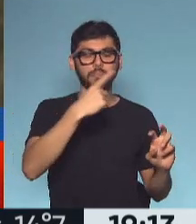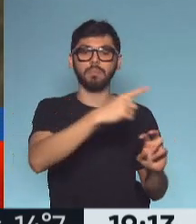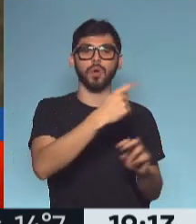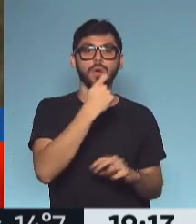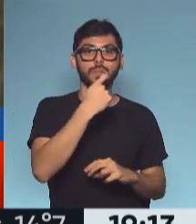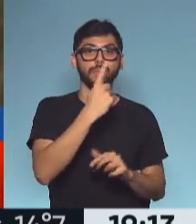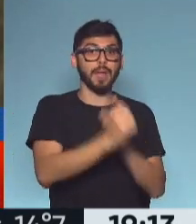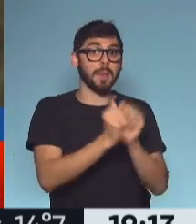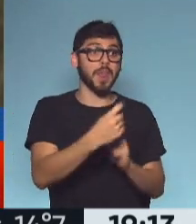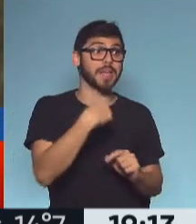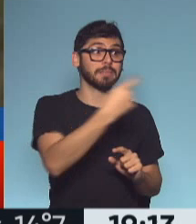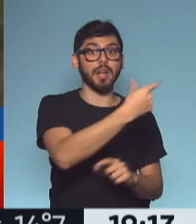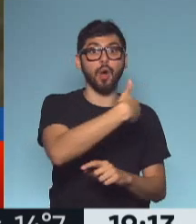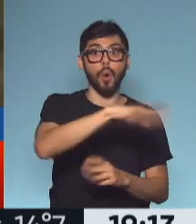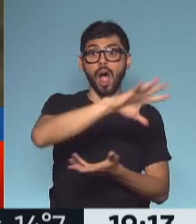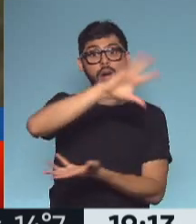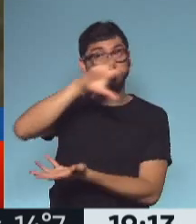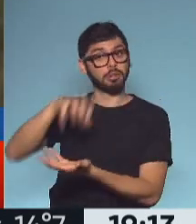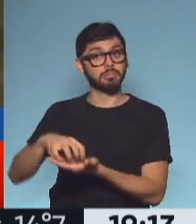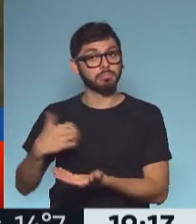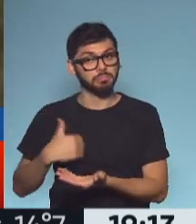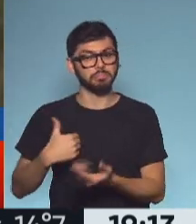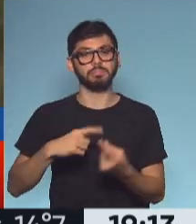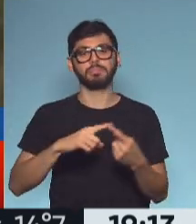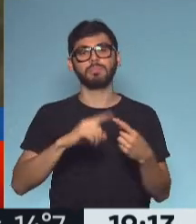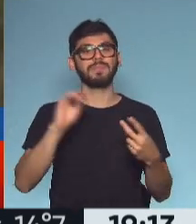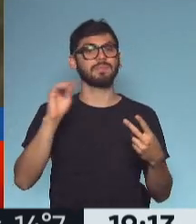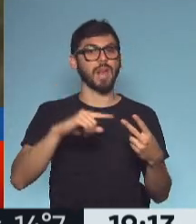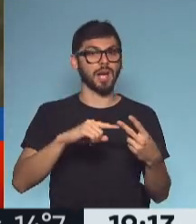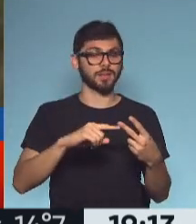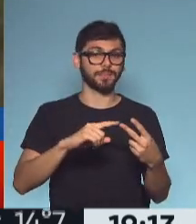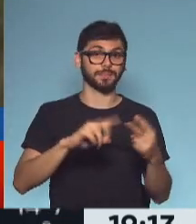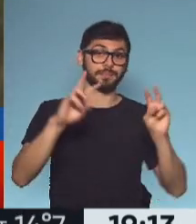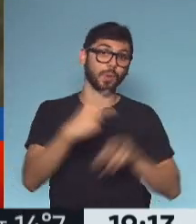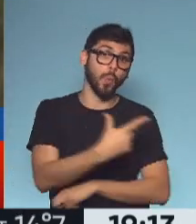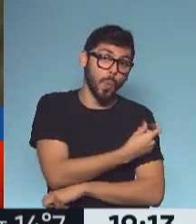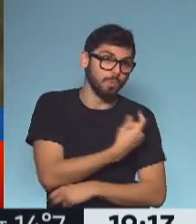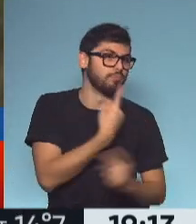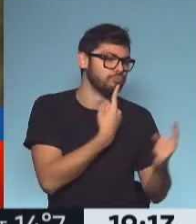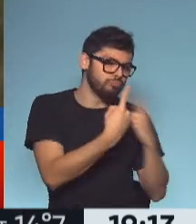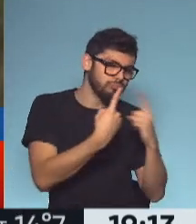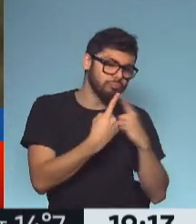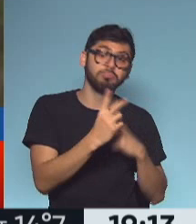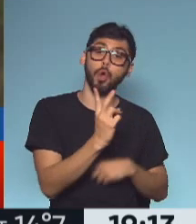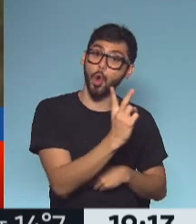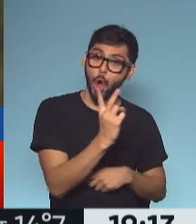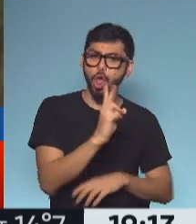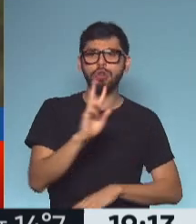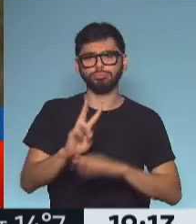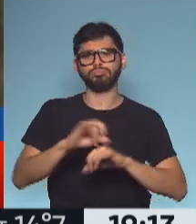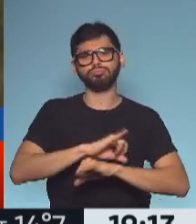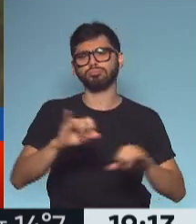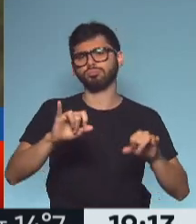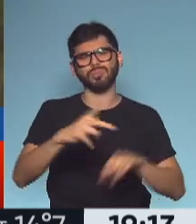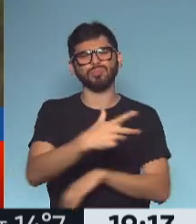de empresas españolas en Argentina. Además, con el tema de la vacuna, ambos mandatarios insistieron en que la vacuna debe